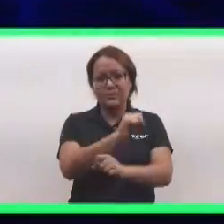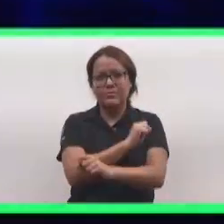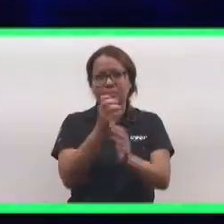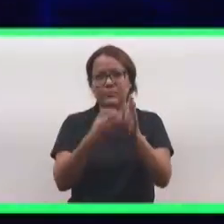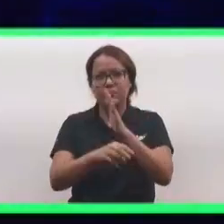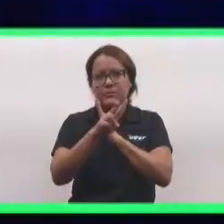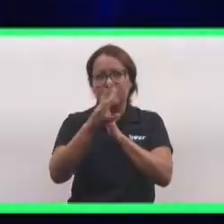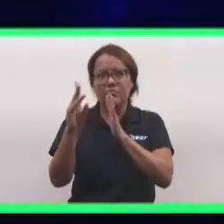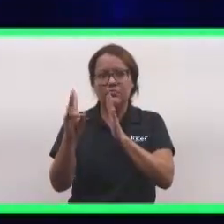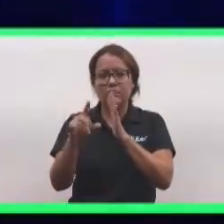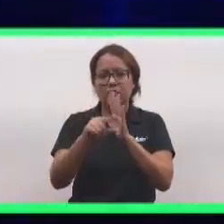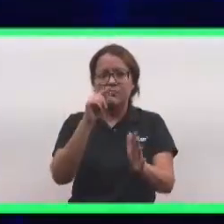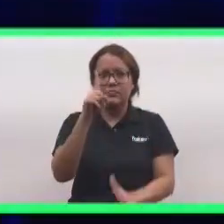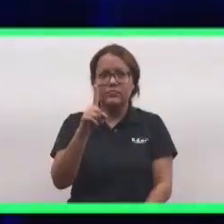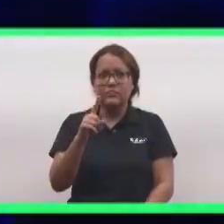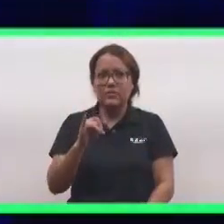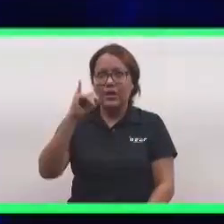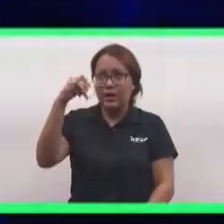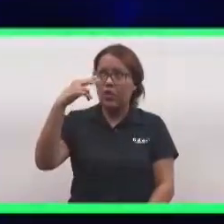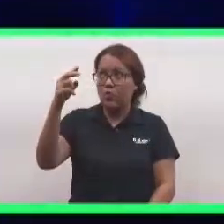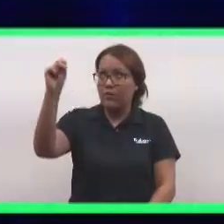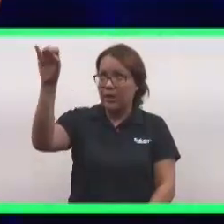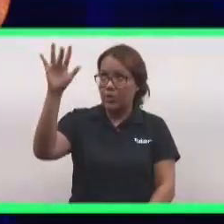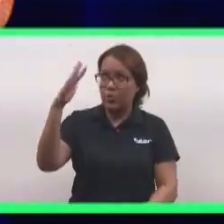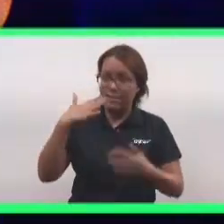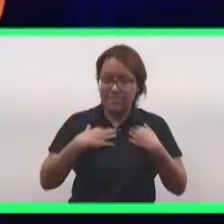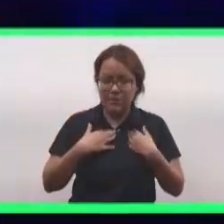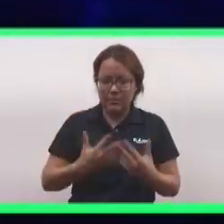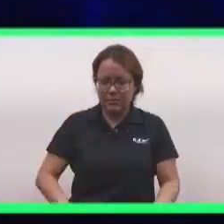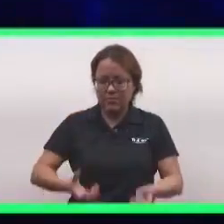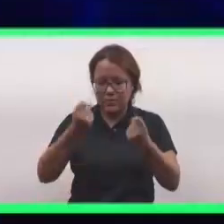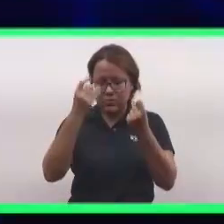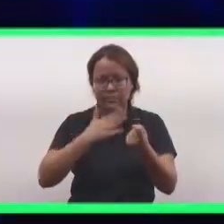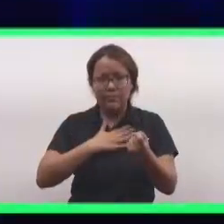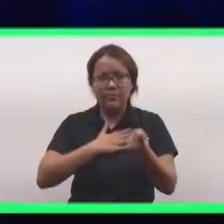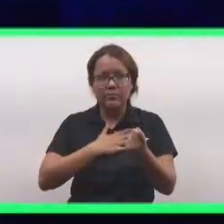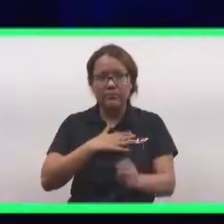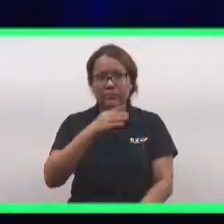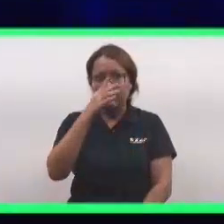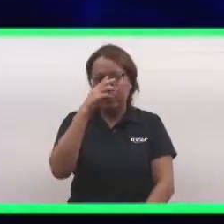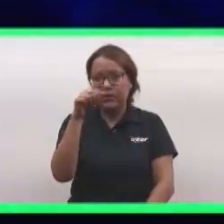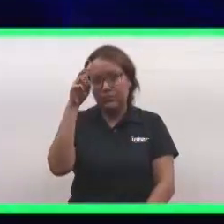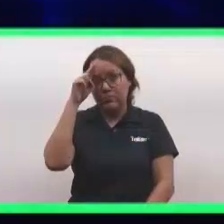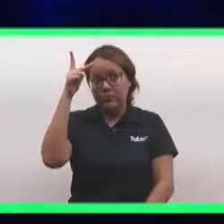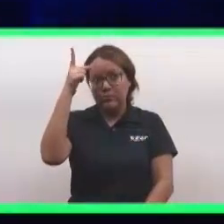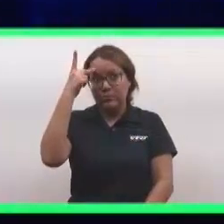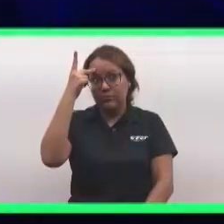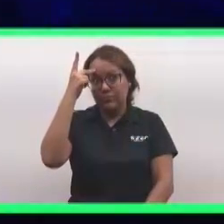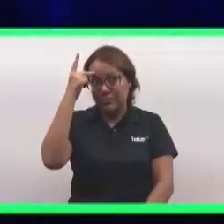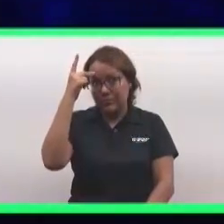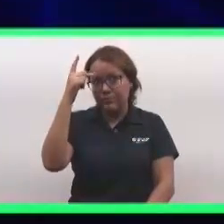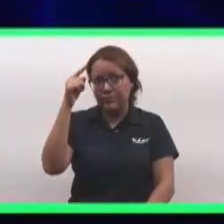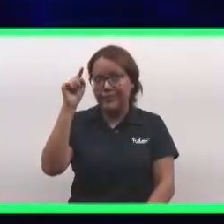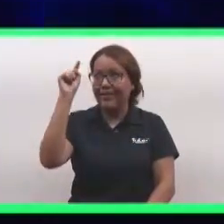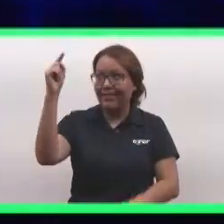27:1, Jehová es mi luz y mi salvación. En pocas palabras, es la respuesta y a la vez te confronta.